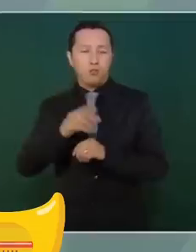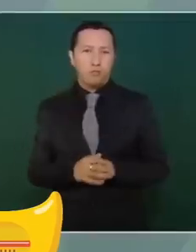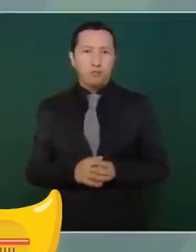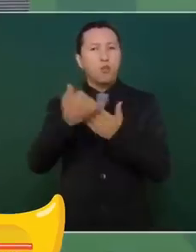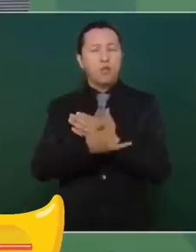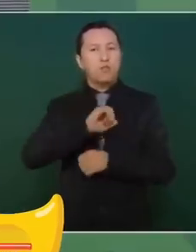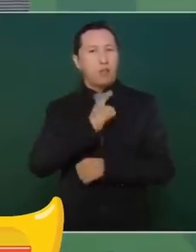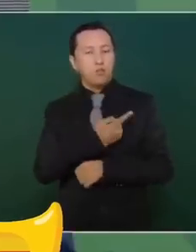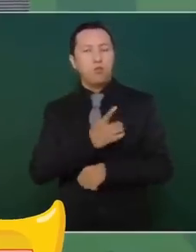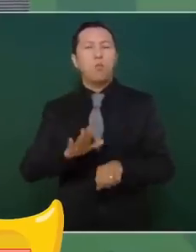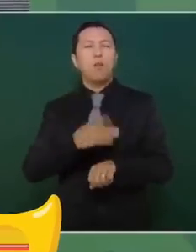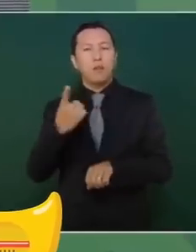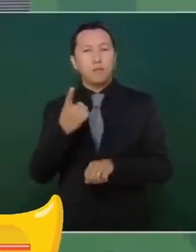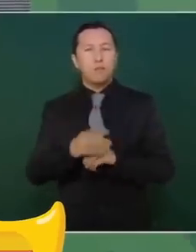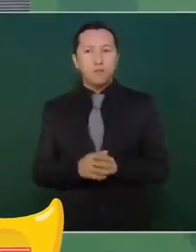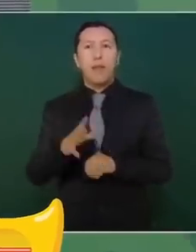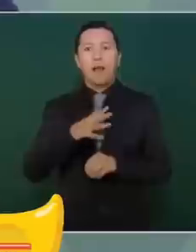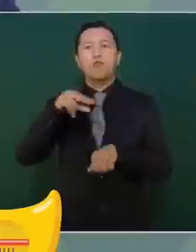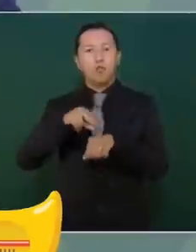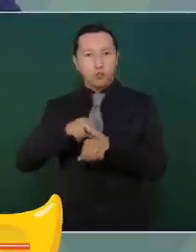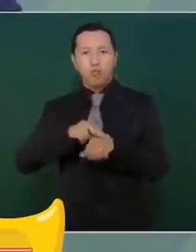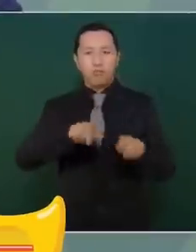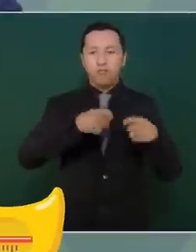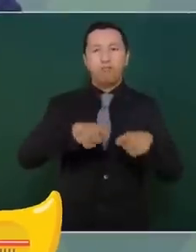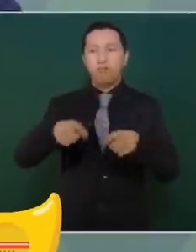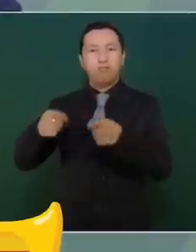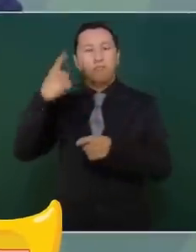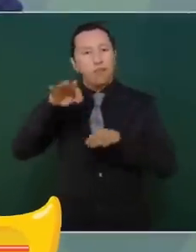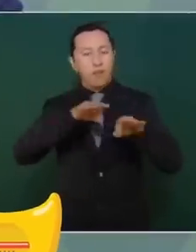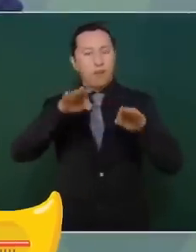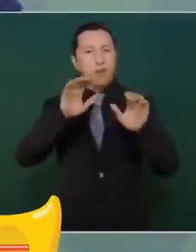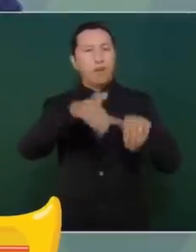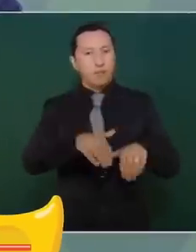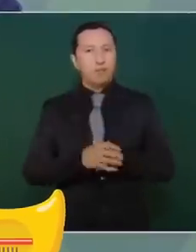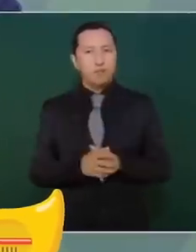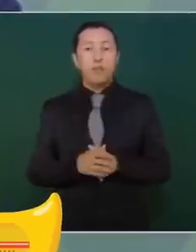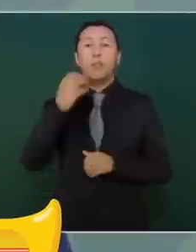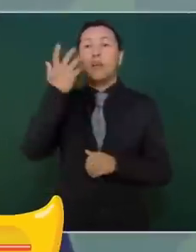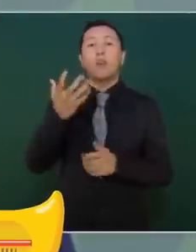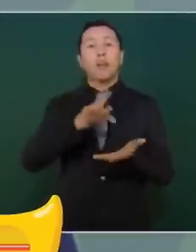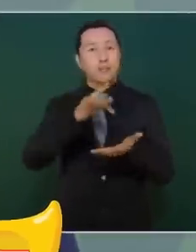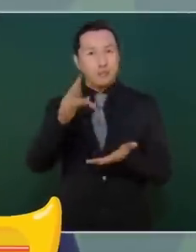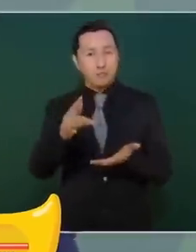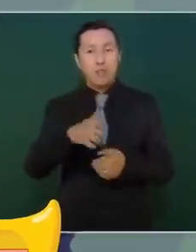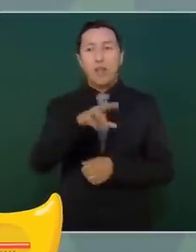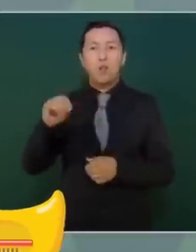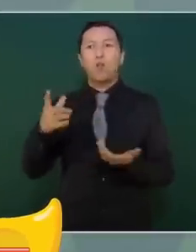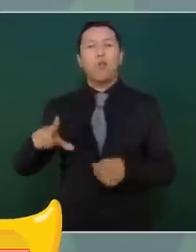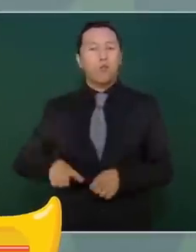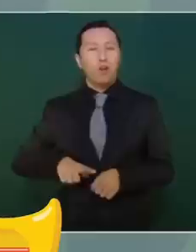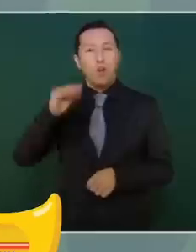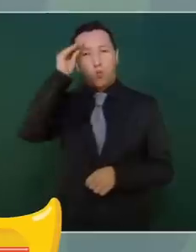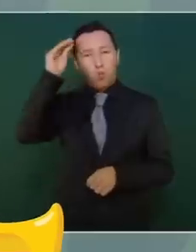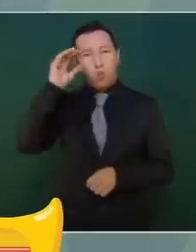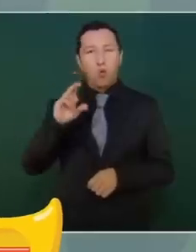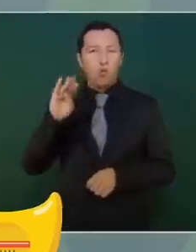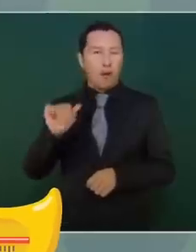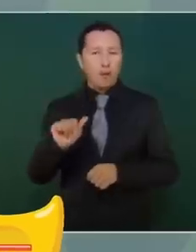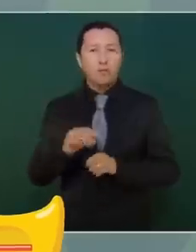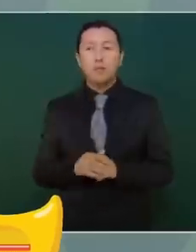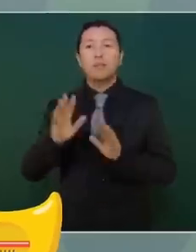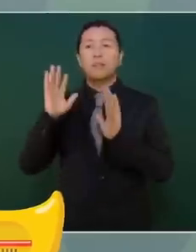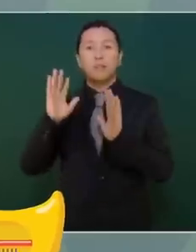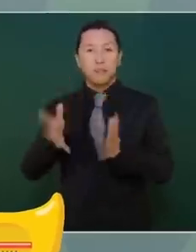los médicos. Quiero desde Quintana Roo agradecer al gobierno y al pueblo de Cuba, porque de manera solidaria ya nos han enviado alrededor